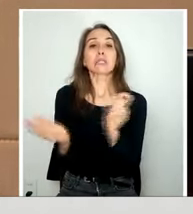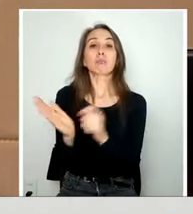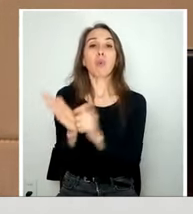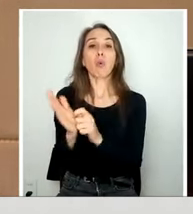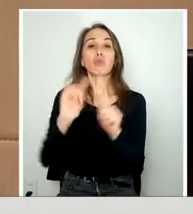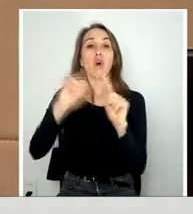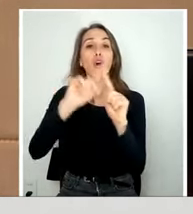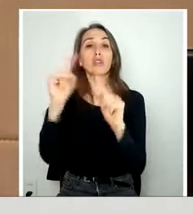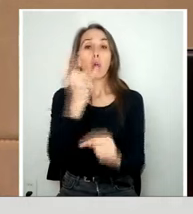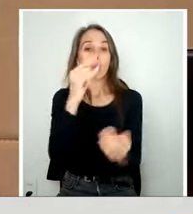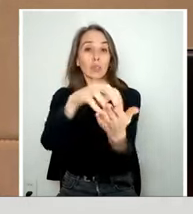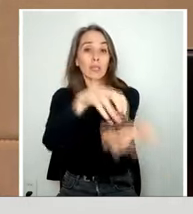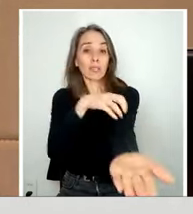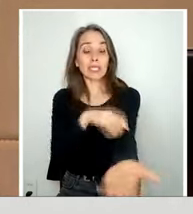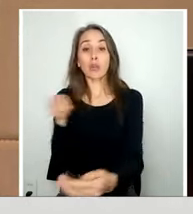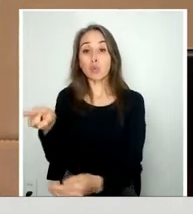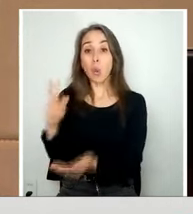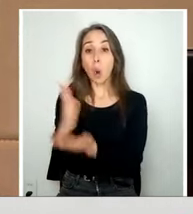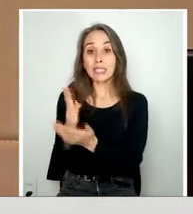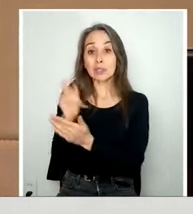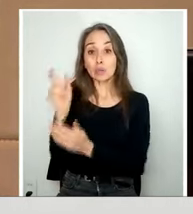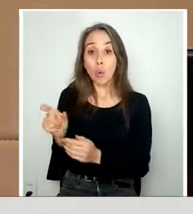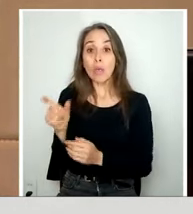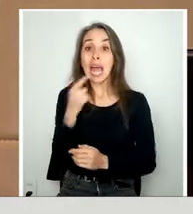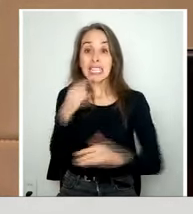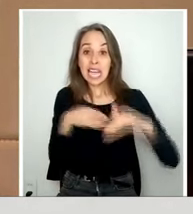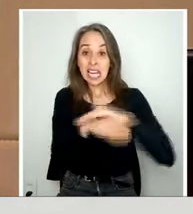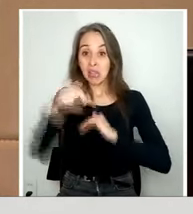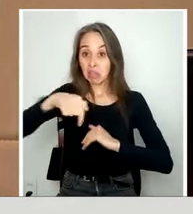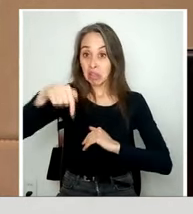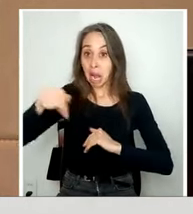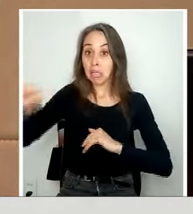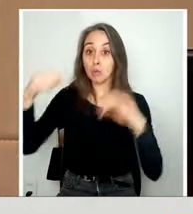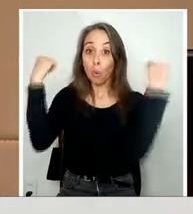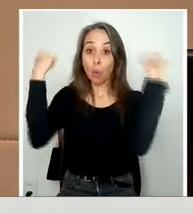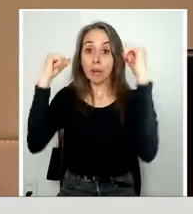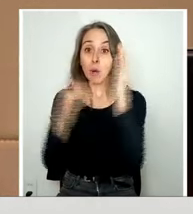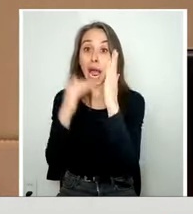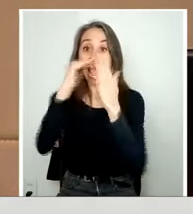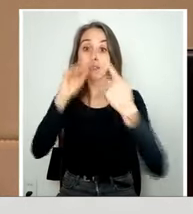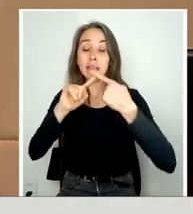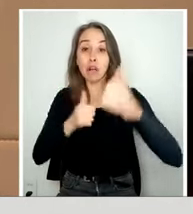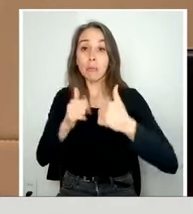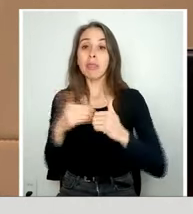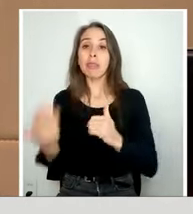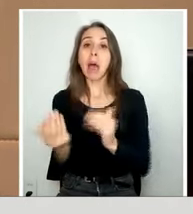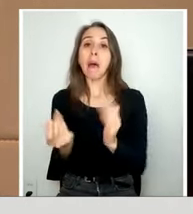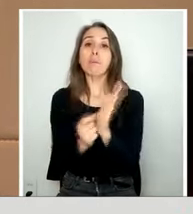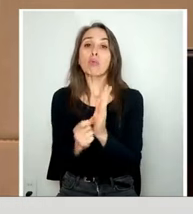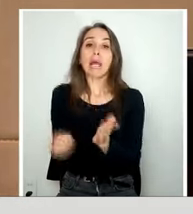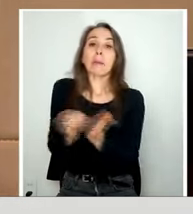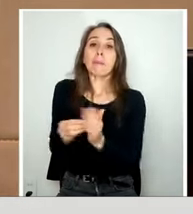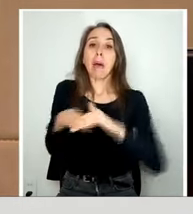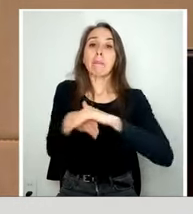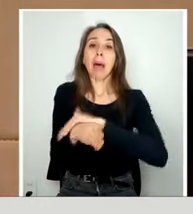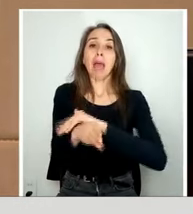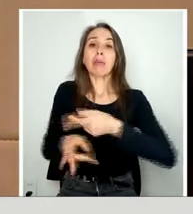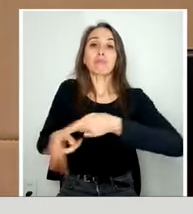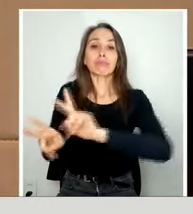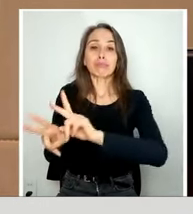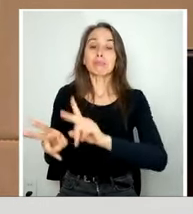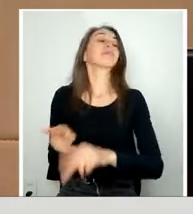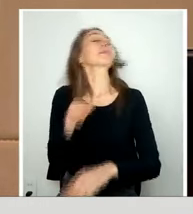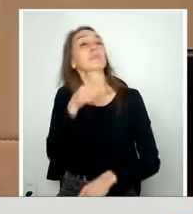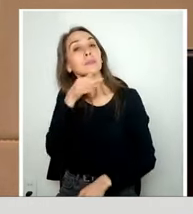del país respecto a aquellas personas que practican deporte de alto rendimiento después por qué no pensar ministro por su intermedio presidente lo hemos hablado algo